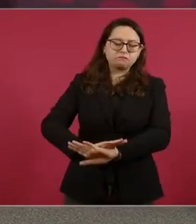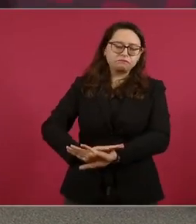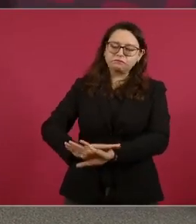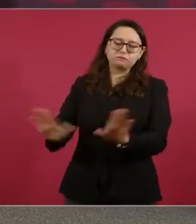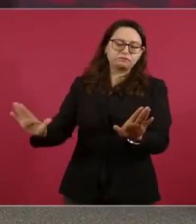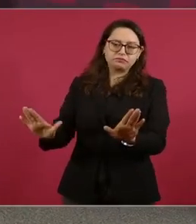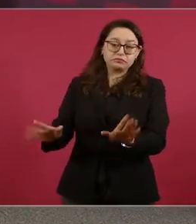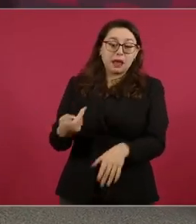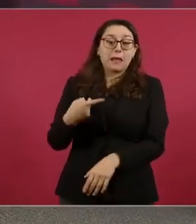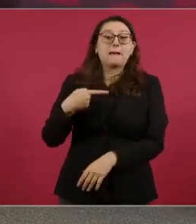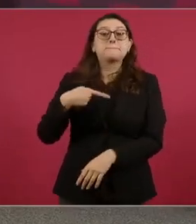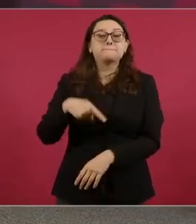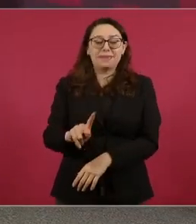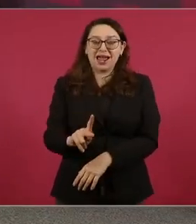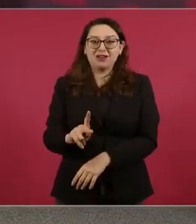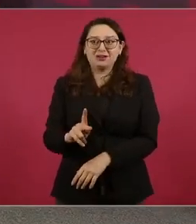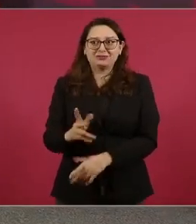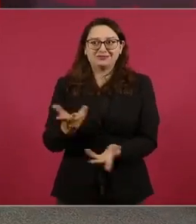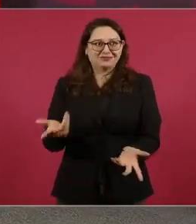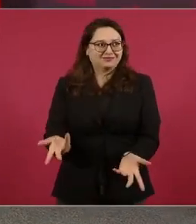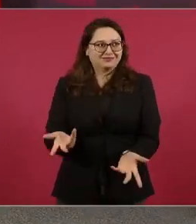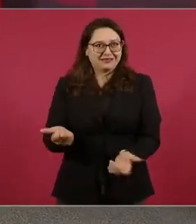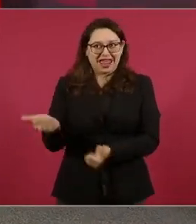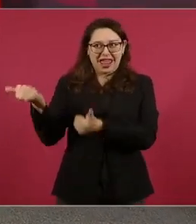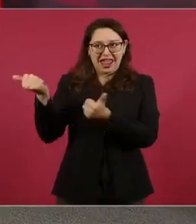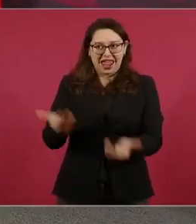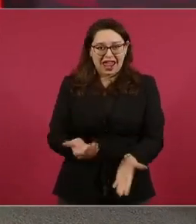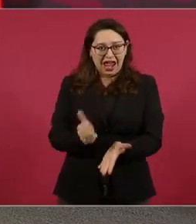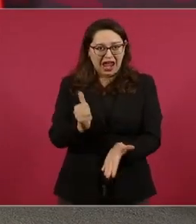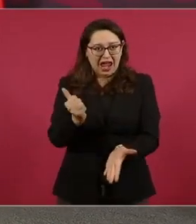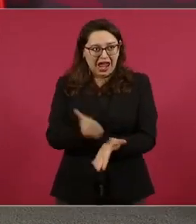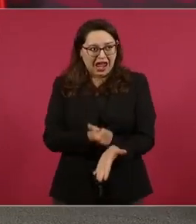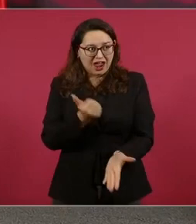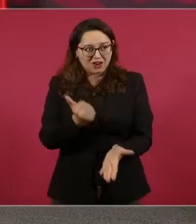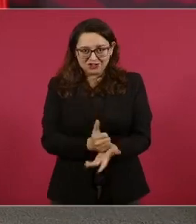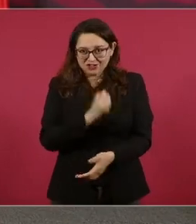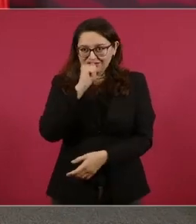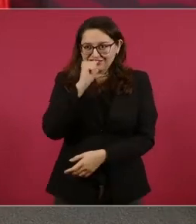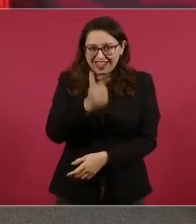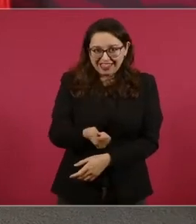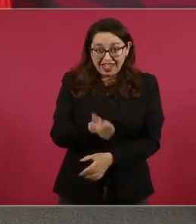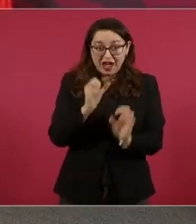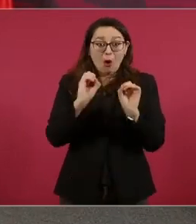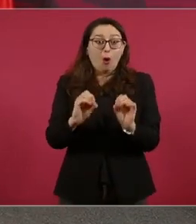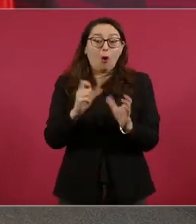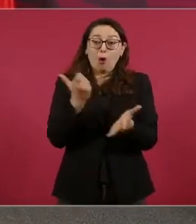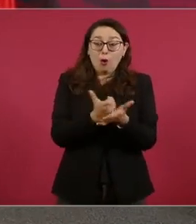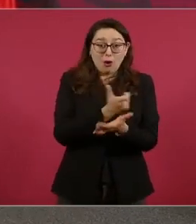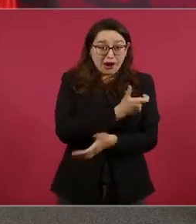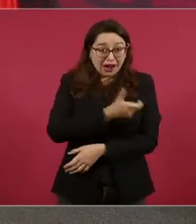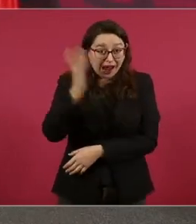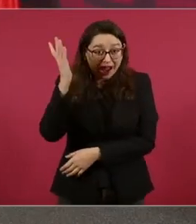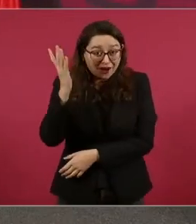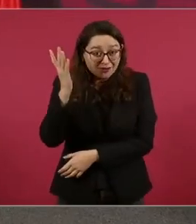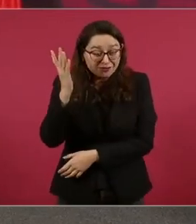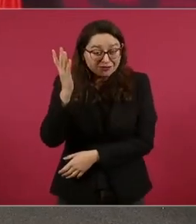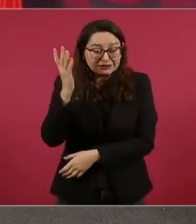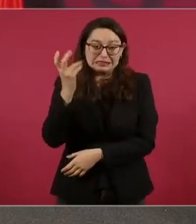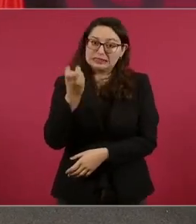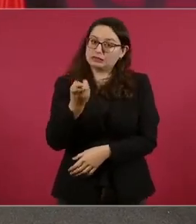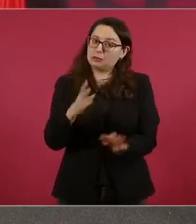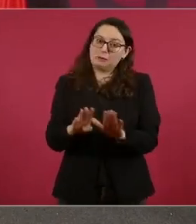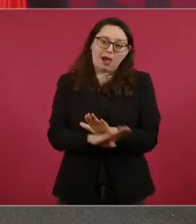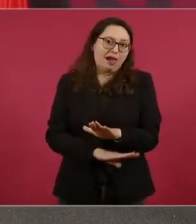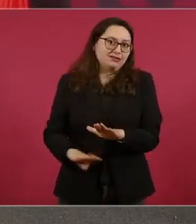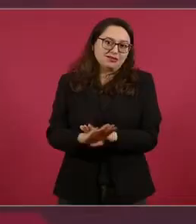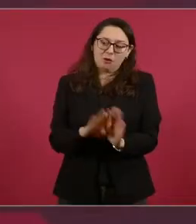Porque necesitamos mantener precios Bajos en los alimentos básicos vamos